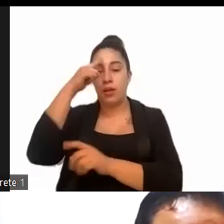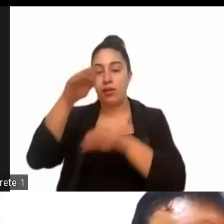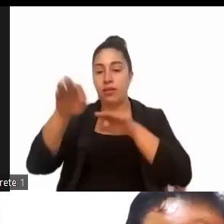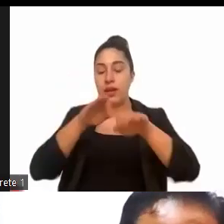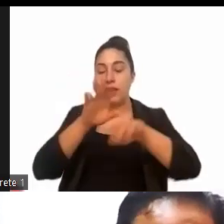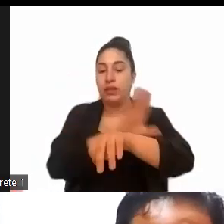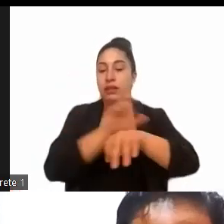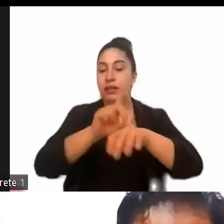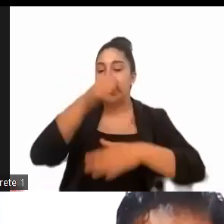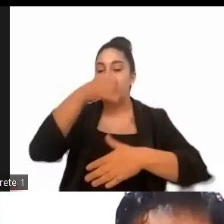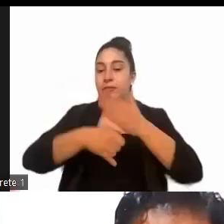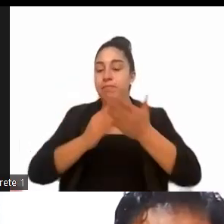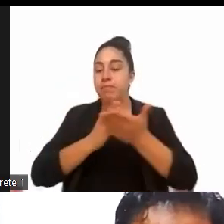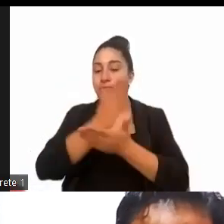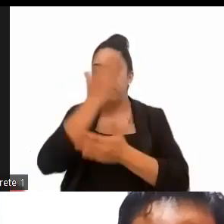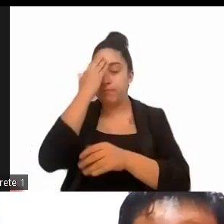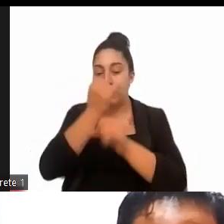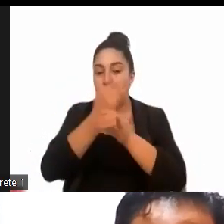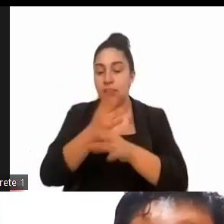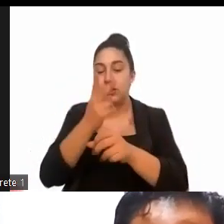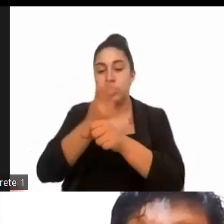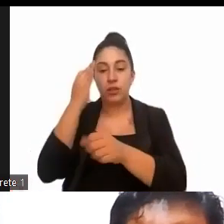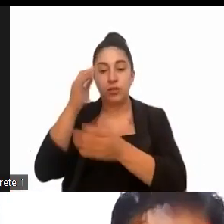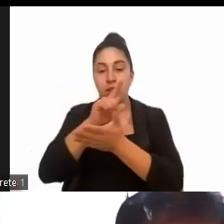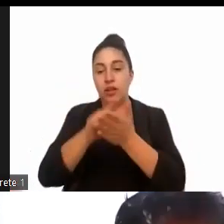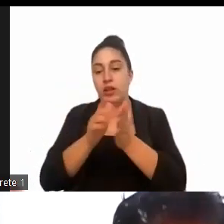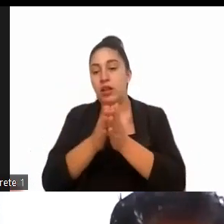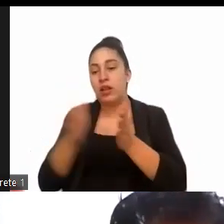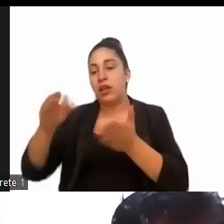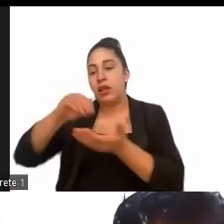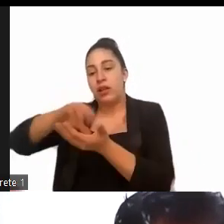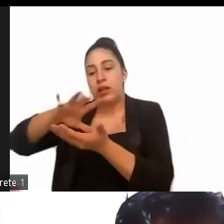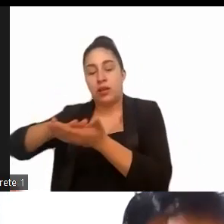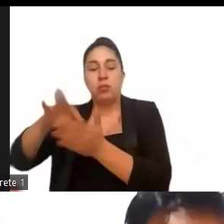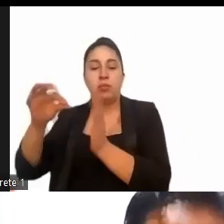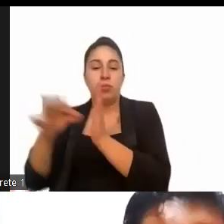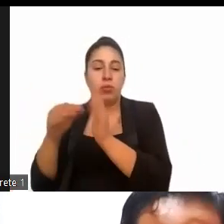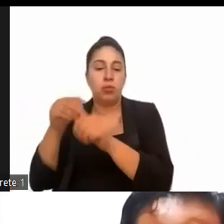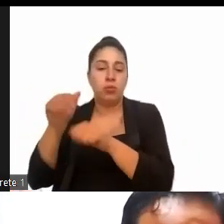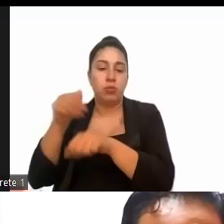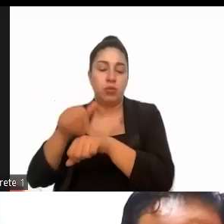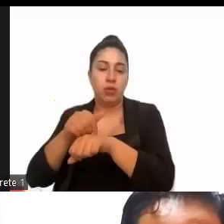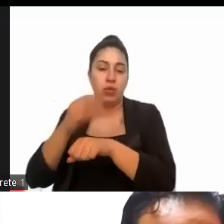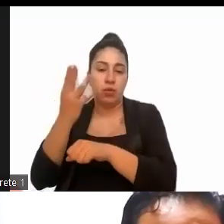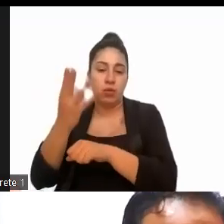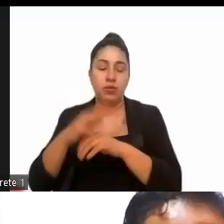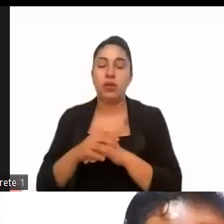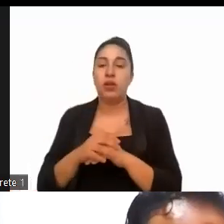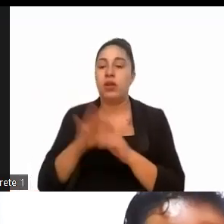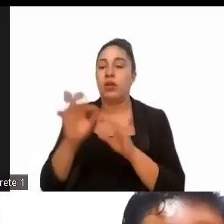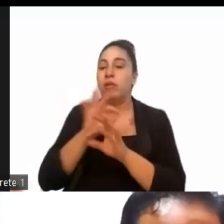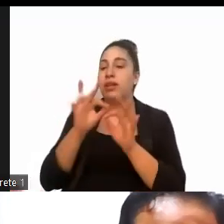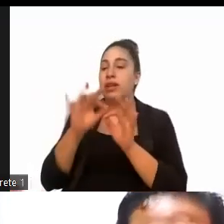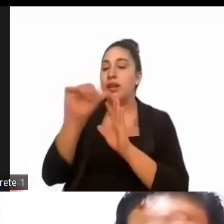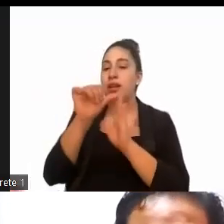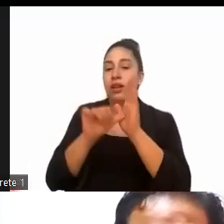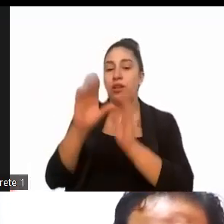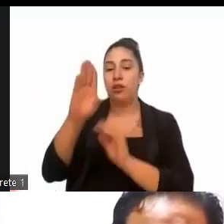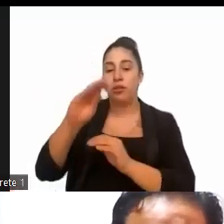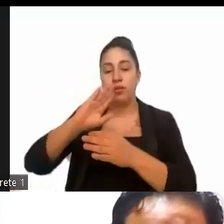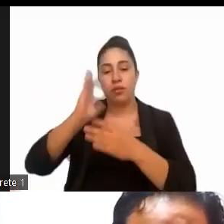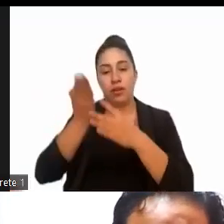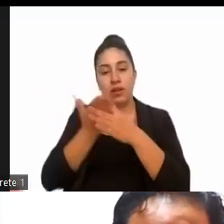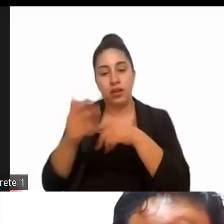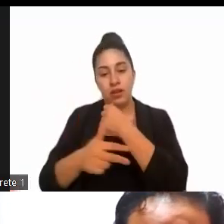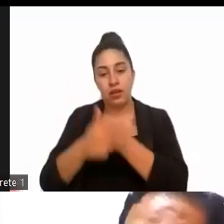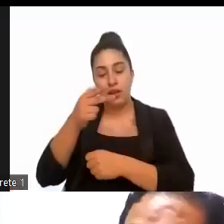segunda legislatura, el cual corresponde al anexo 4 de la carpeta de trabajo. De conformidad con lo dispuesto en el artículo 90, fracción 13 de la Ley